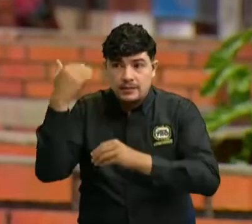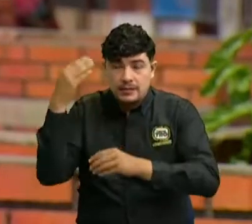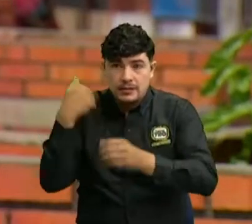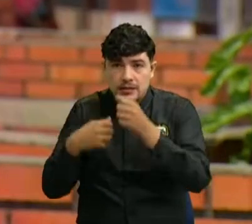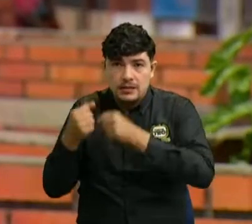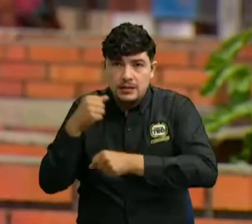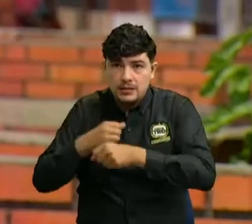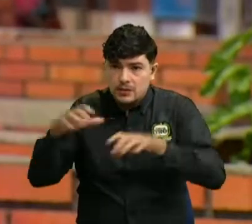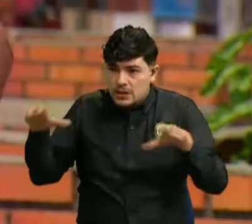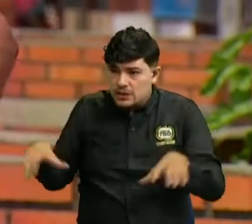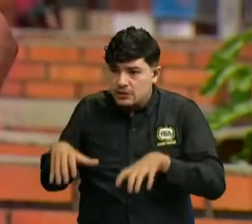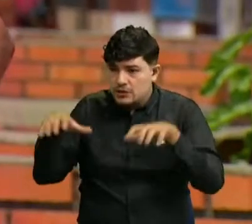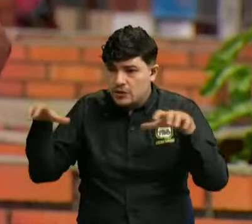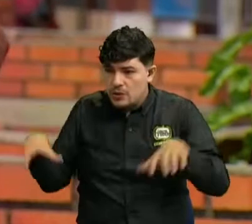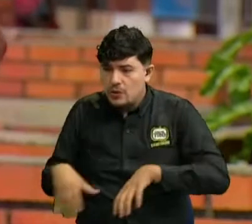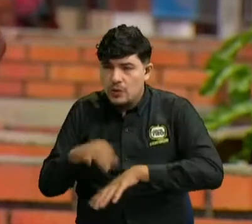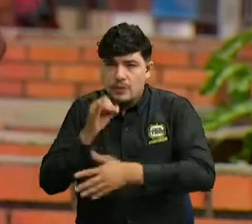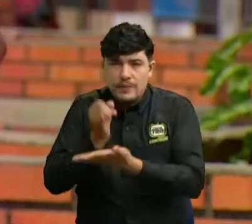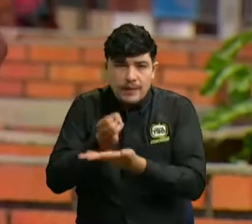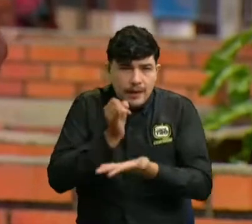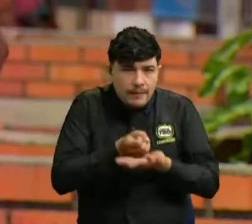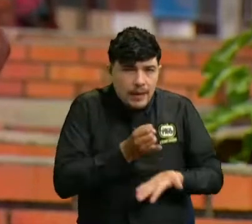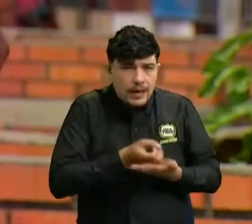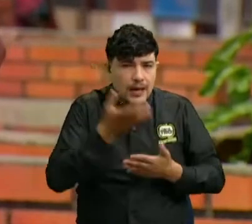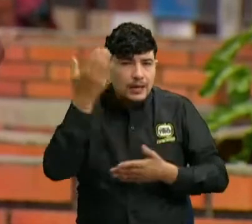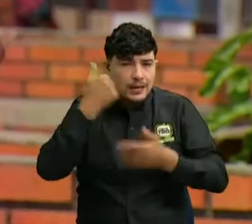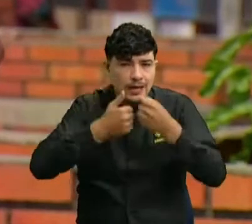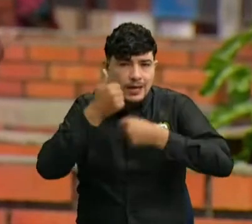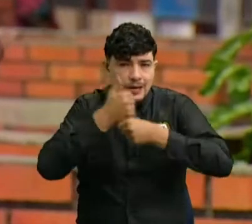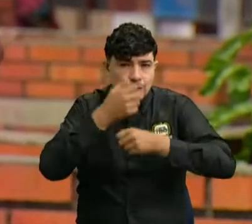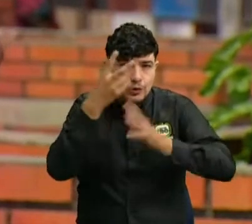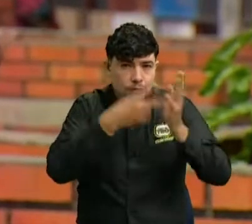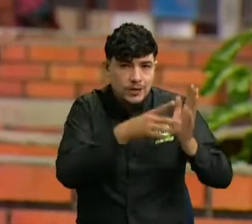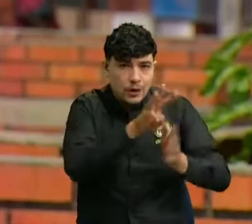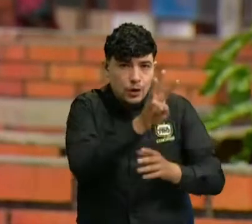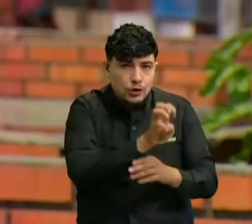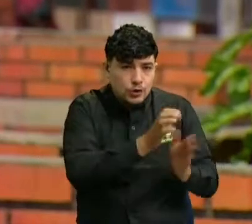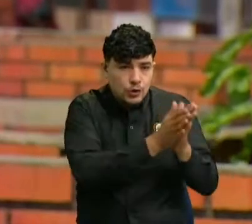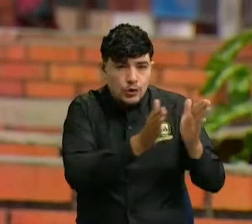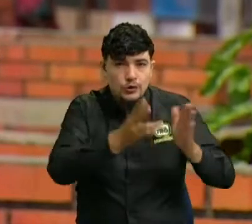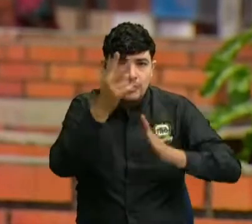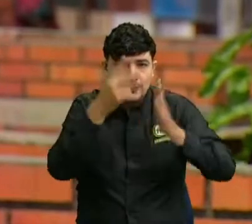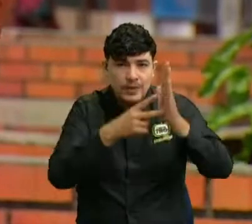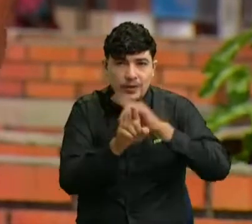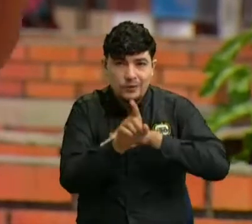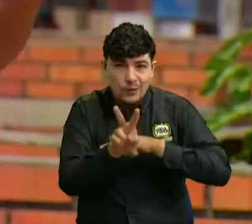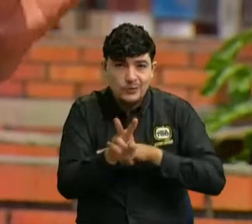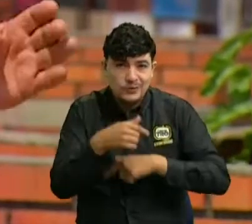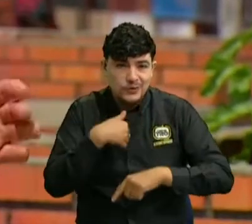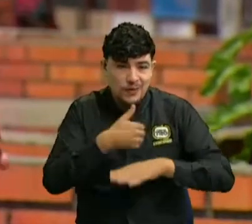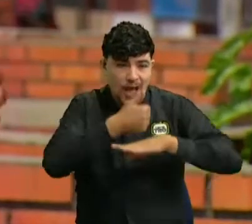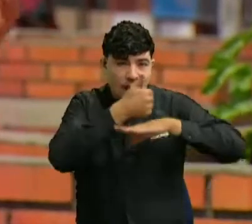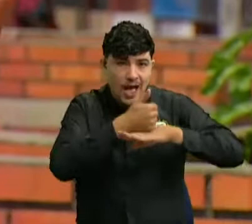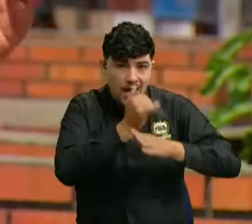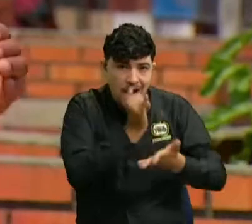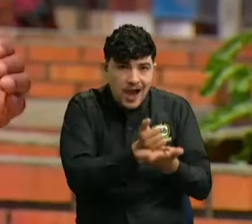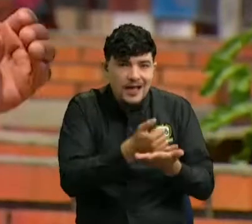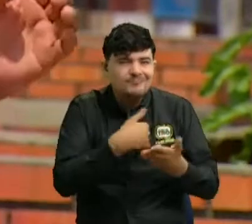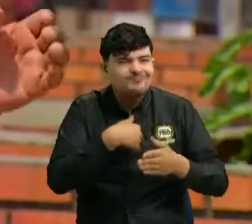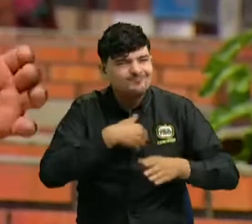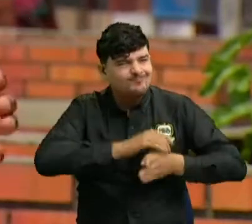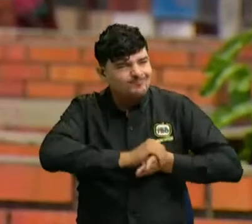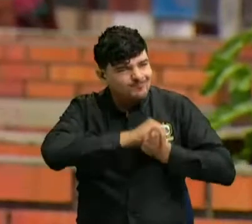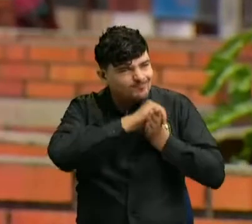y en el momento como presidente de la comuna que fui yo en el 2008 al 2012, gestionamos para que la unidad básica, el puesto de salud